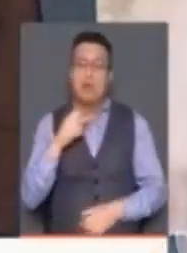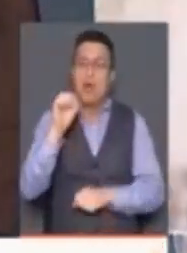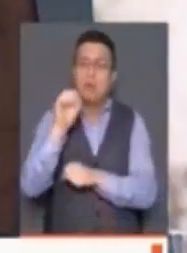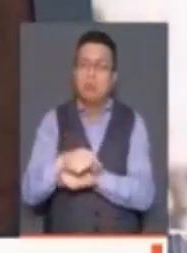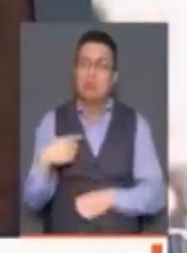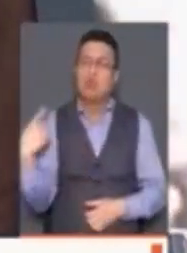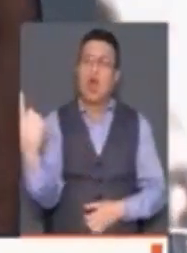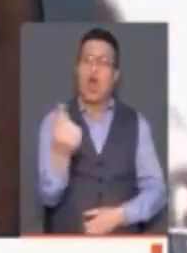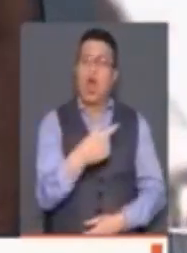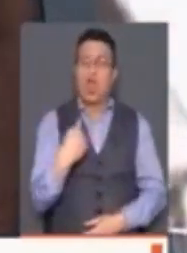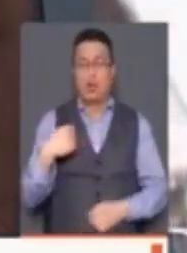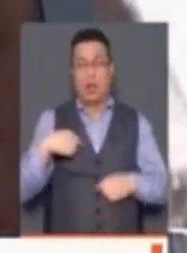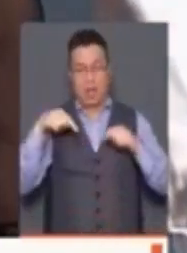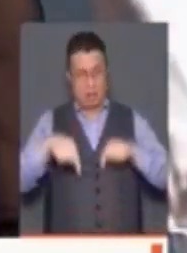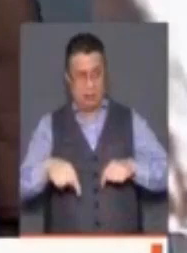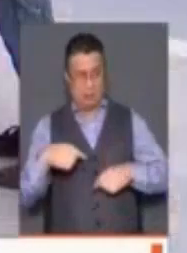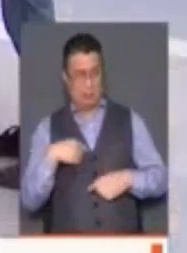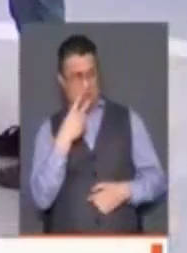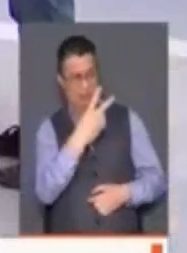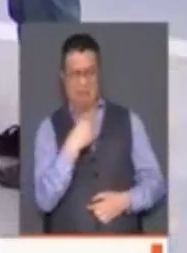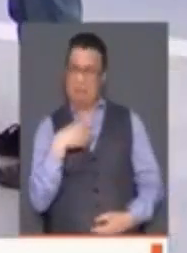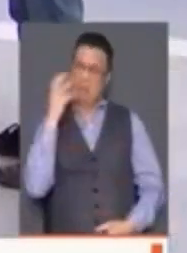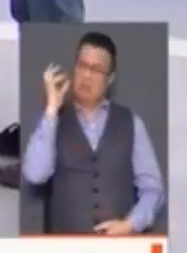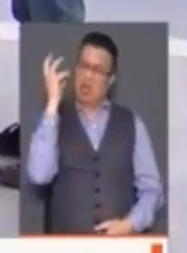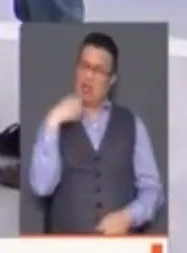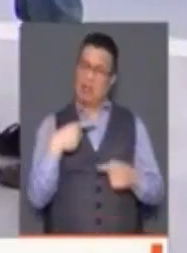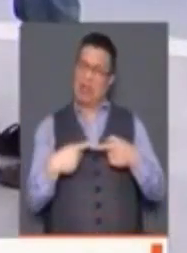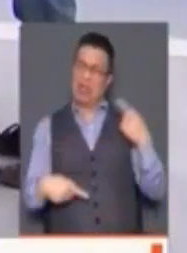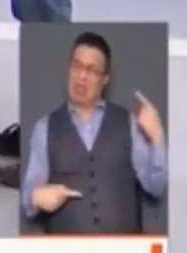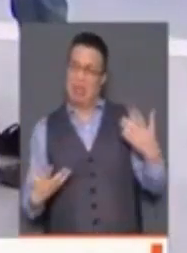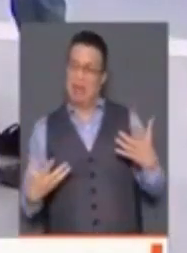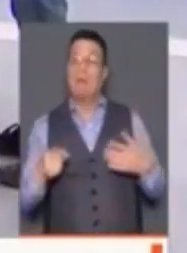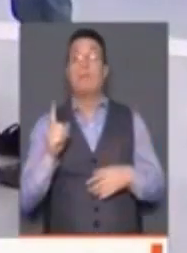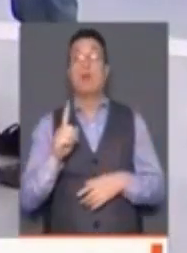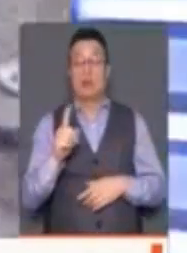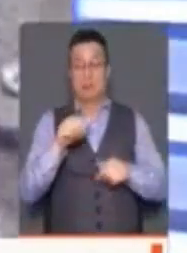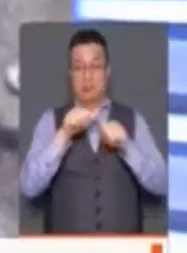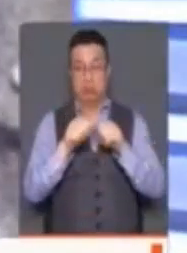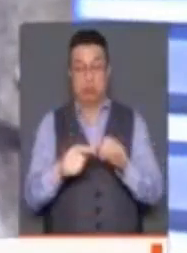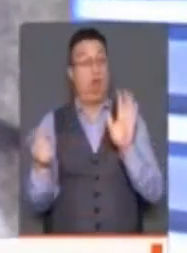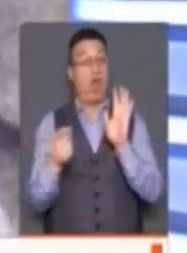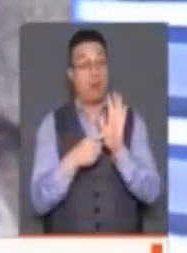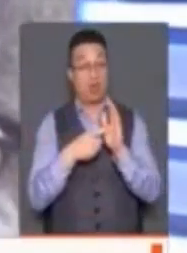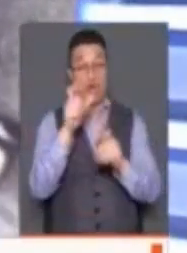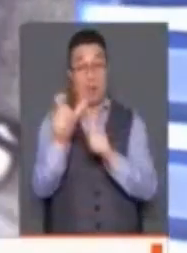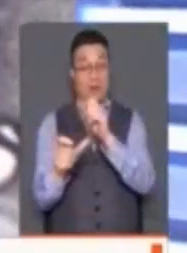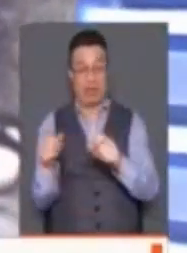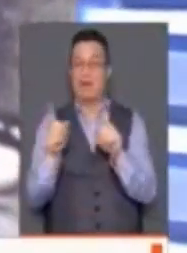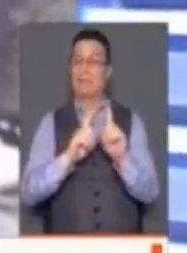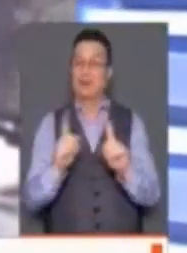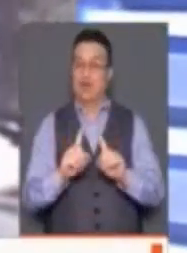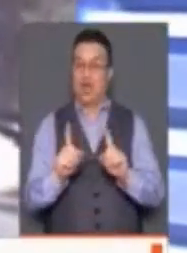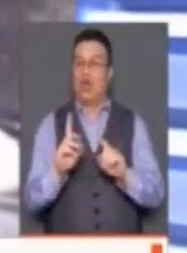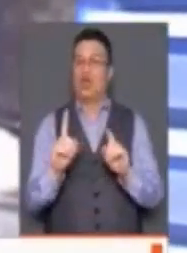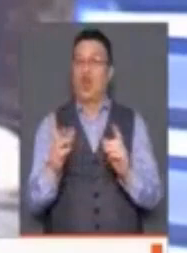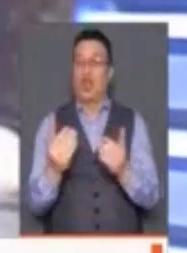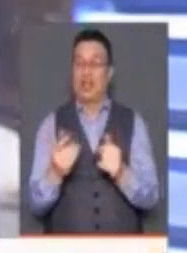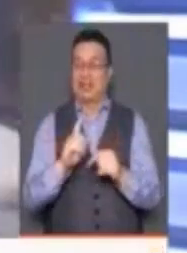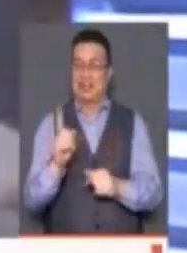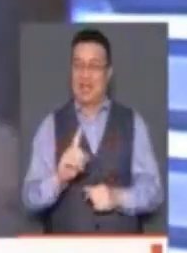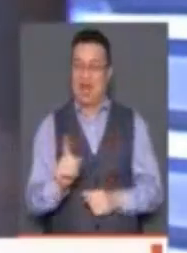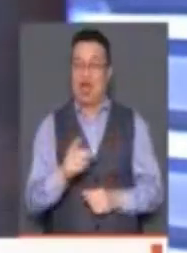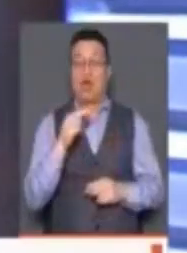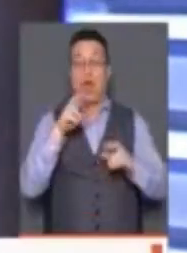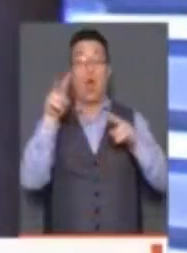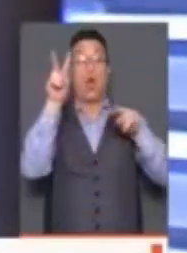Sí. Desde acá, desde una democracia, uno no lo entiende. La, sí. verdad. La verdad es que la monarquía no se mantiene con el impuesto de las personas. No lo necesita. Con el turismo, ¿no? Porque el claro.